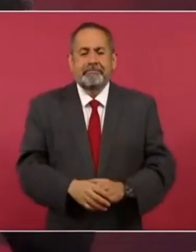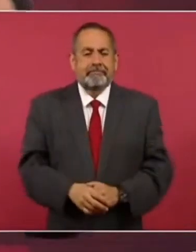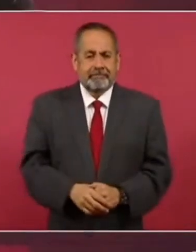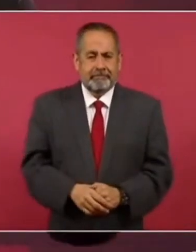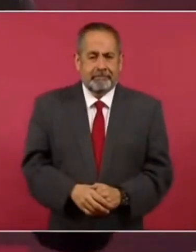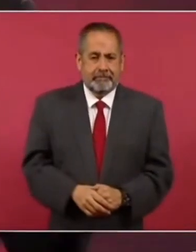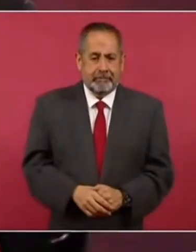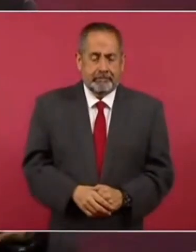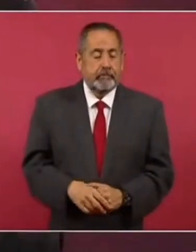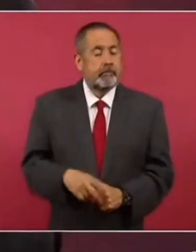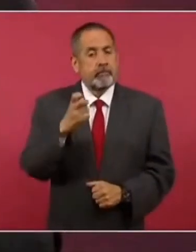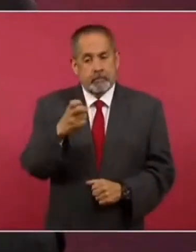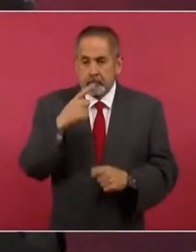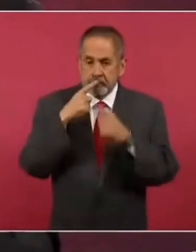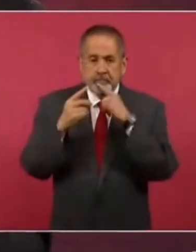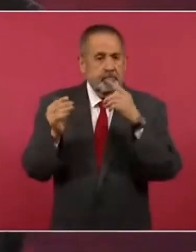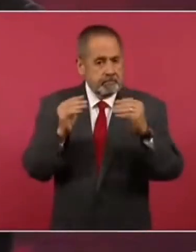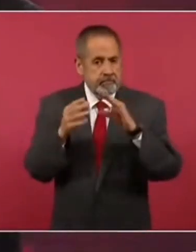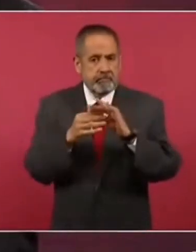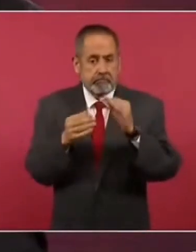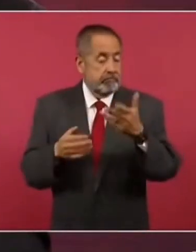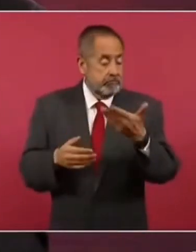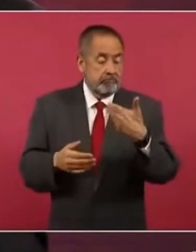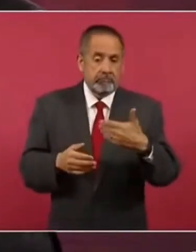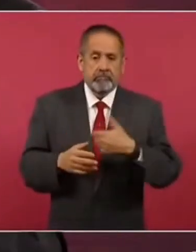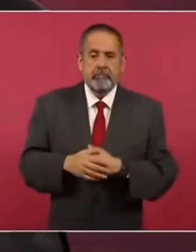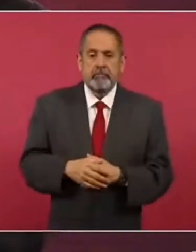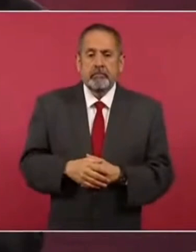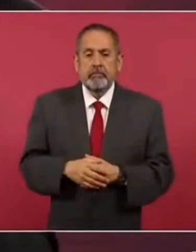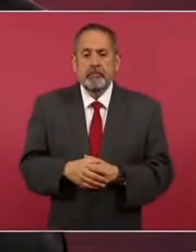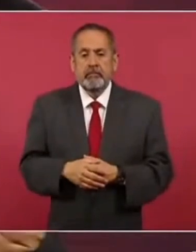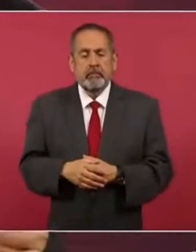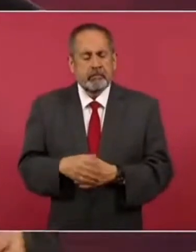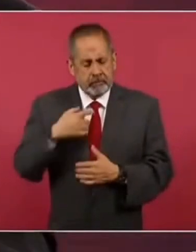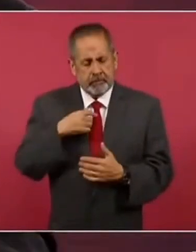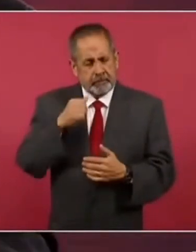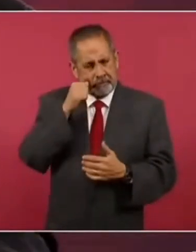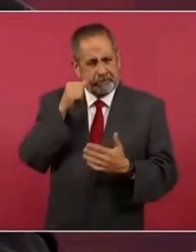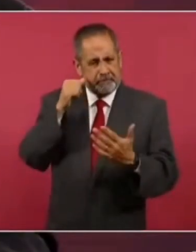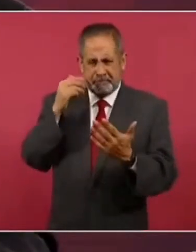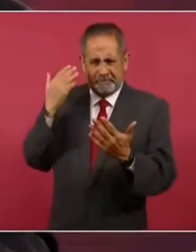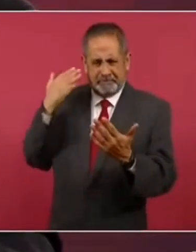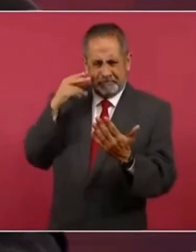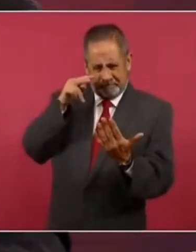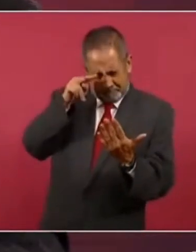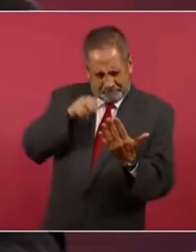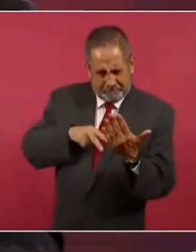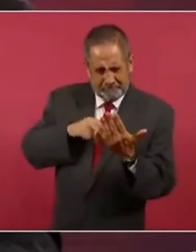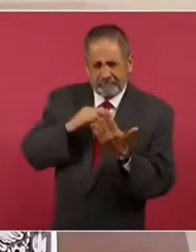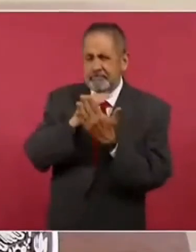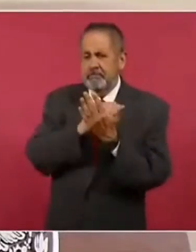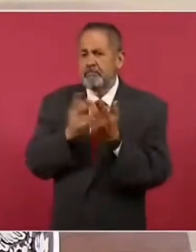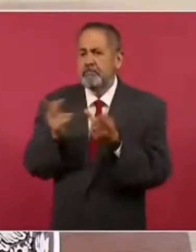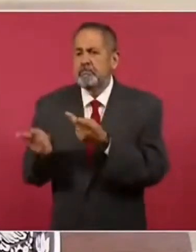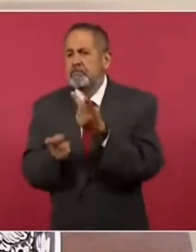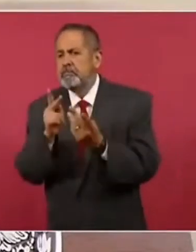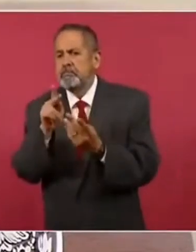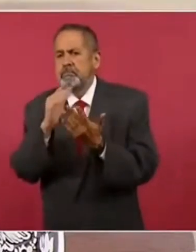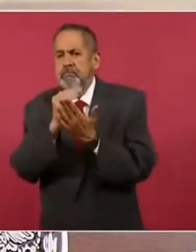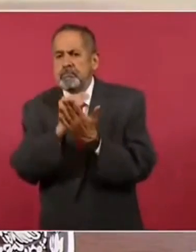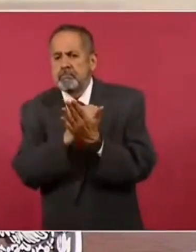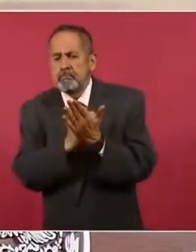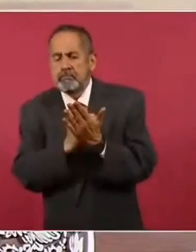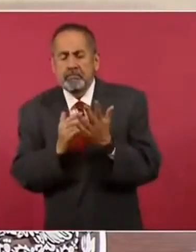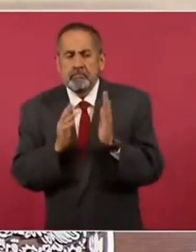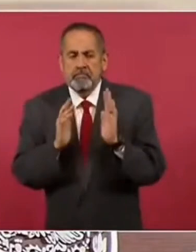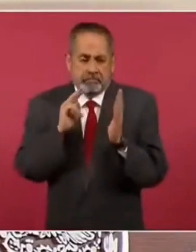Pero por eso es muy bueno. Hay una encuesta que estaba yo viendo. Puede ser que